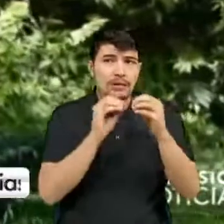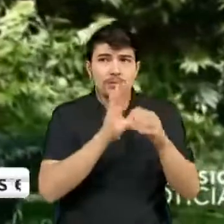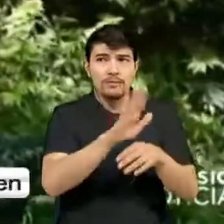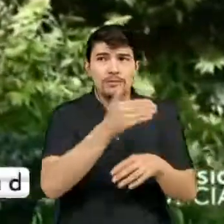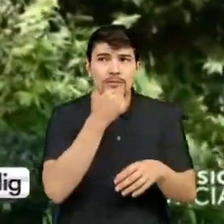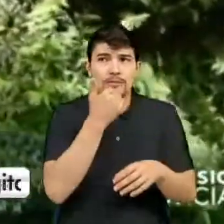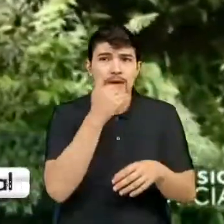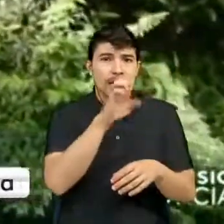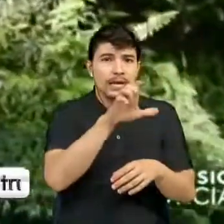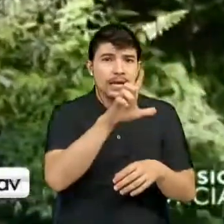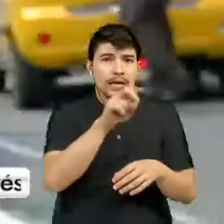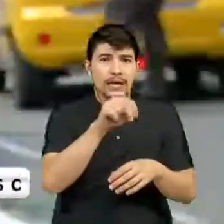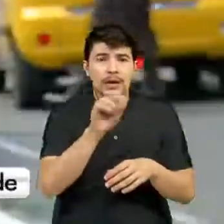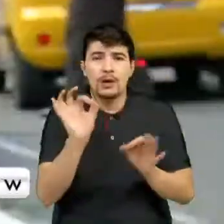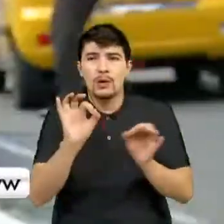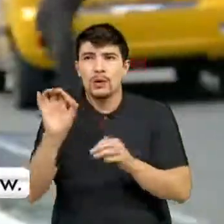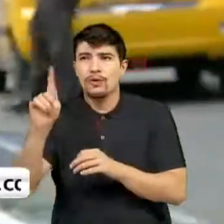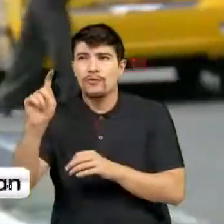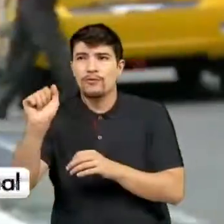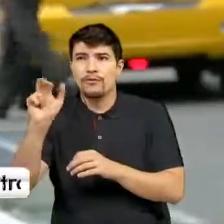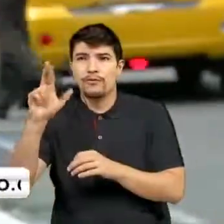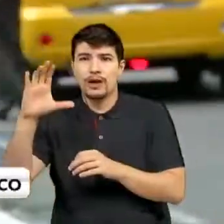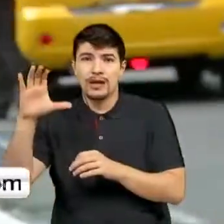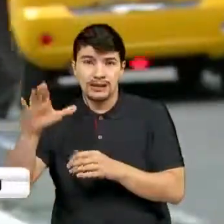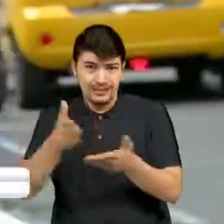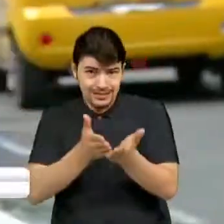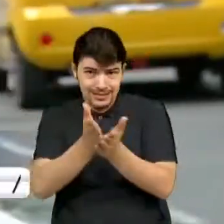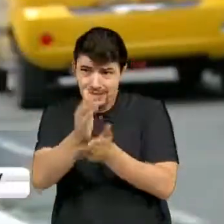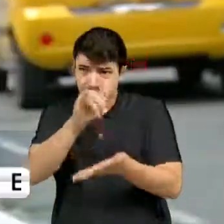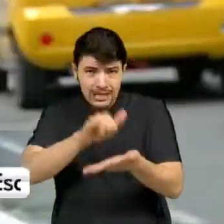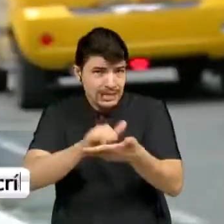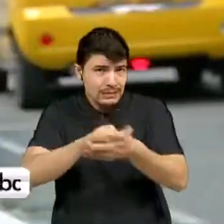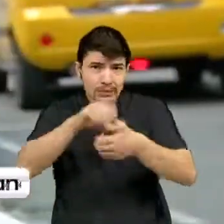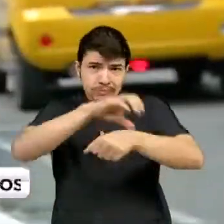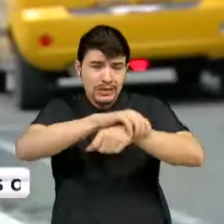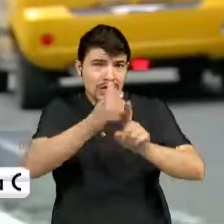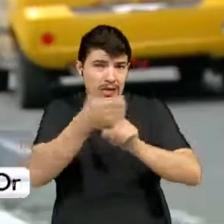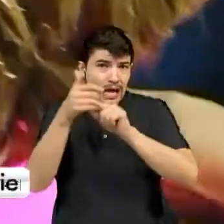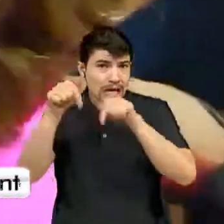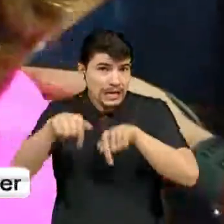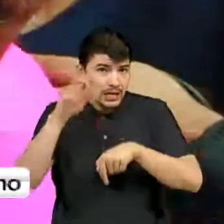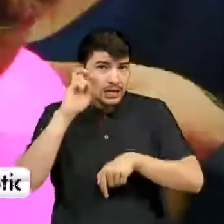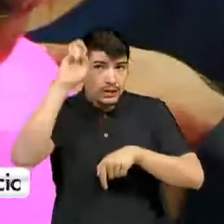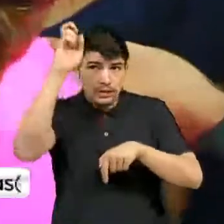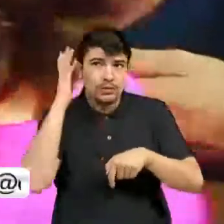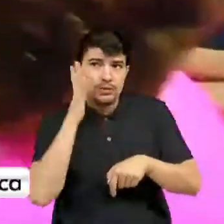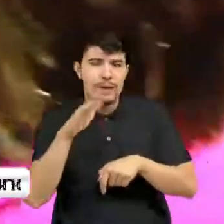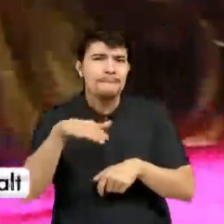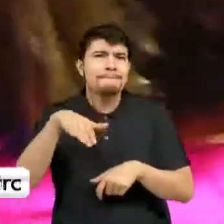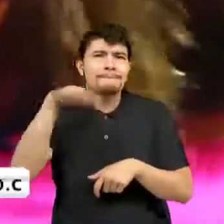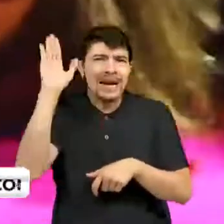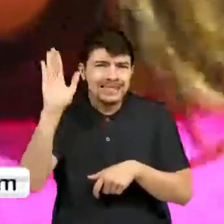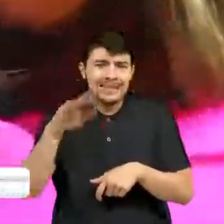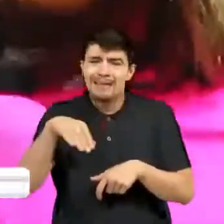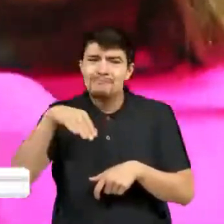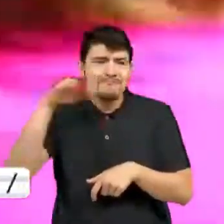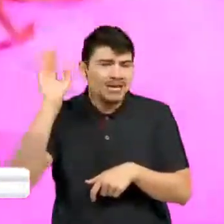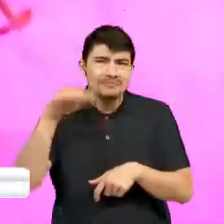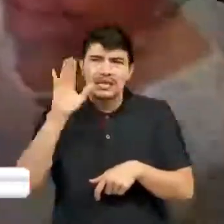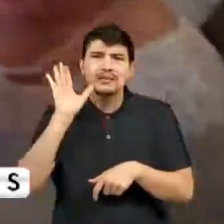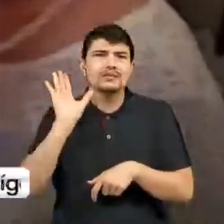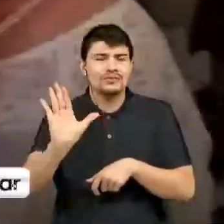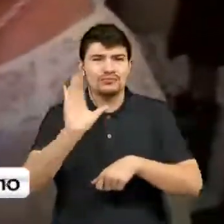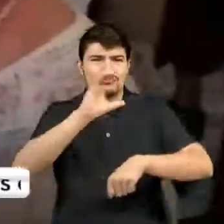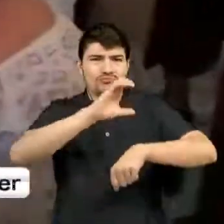ln y las farc de continuar esta tendencia de secuestro el departamento norte de santander sería el de mayor índices de este